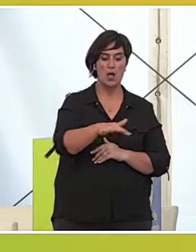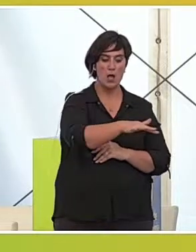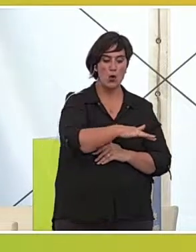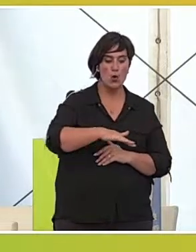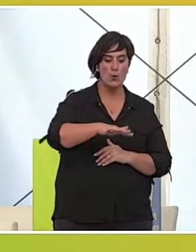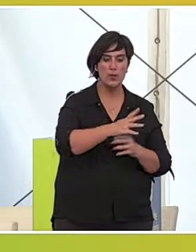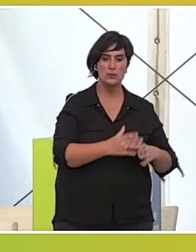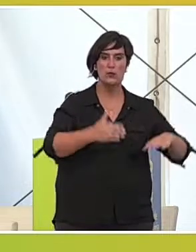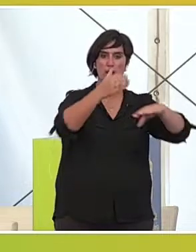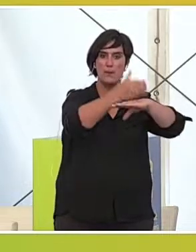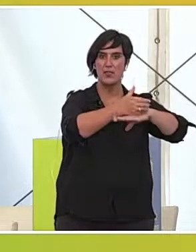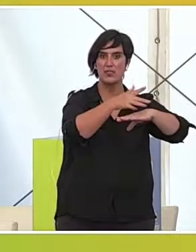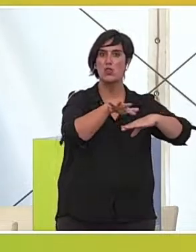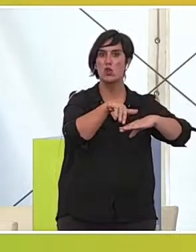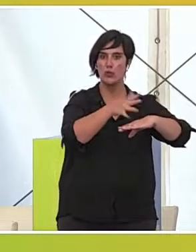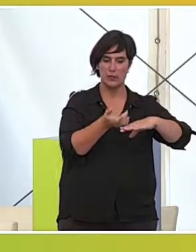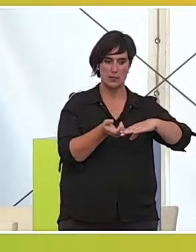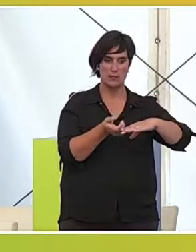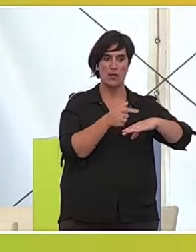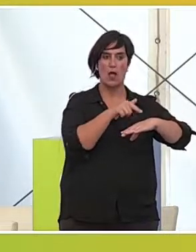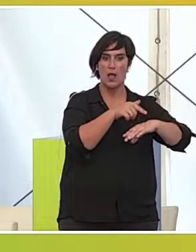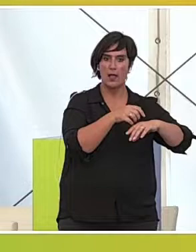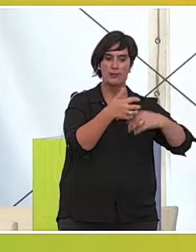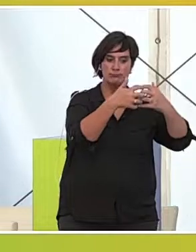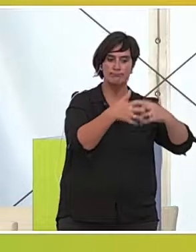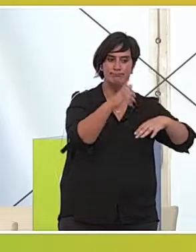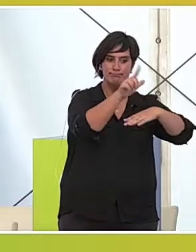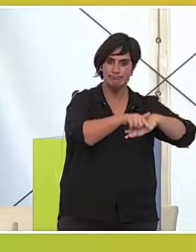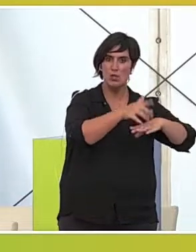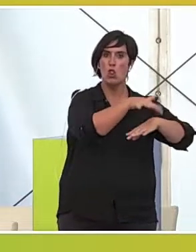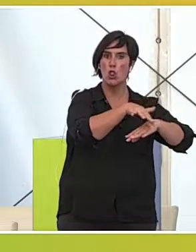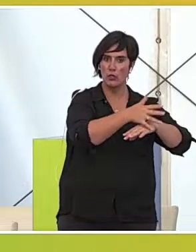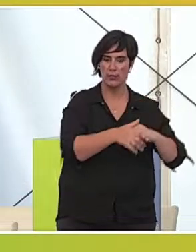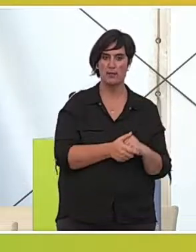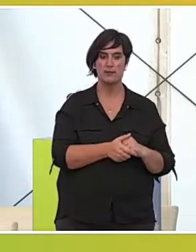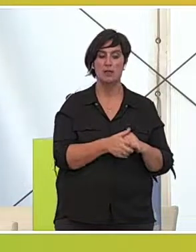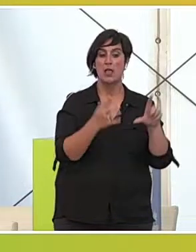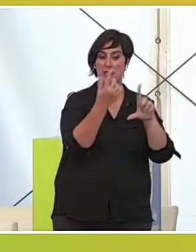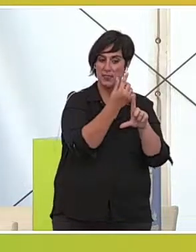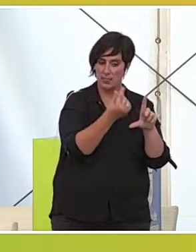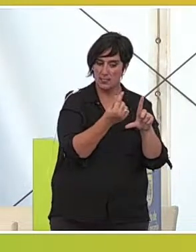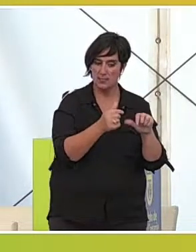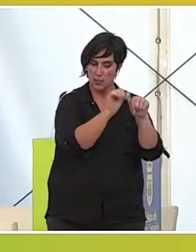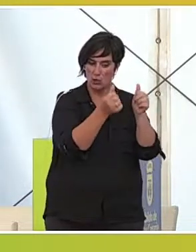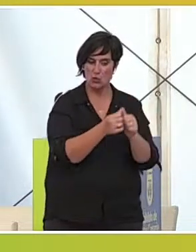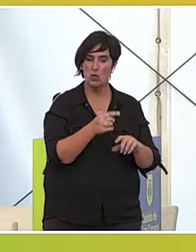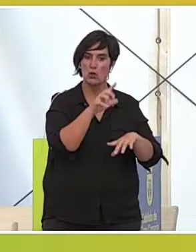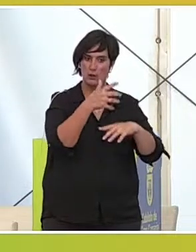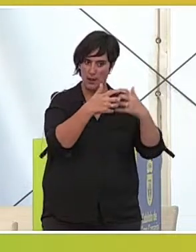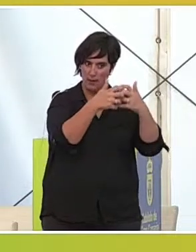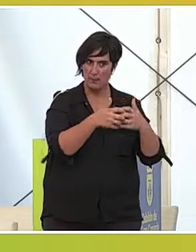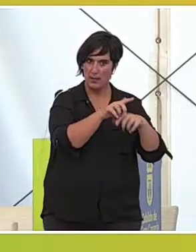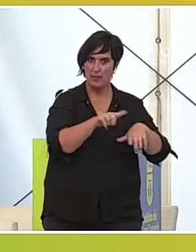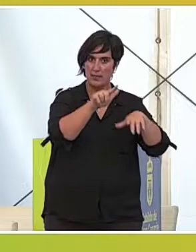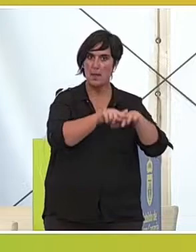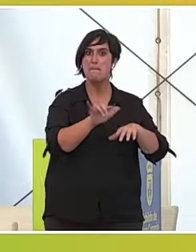de la planta, donde podíamos hacer esa planta, el diseño de la planta y qué riesgos iban asociados